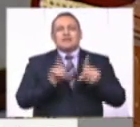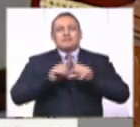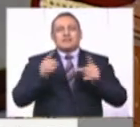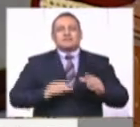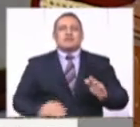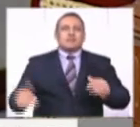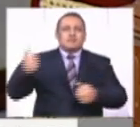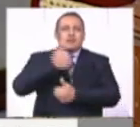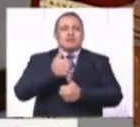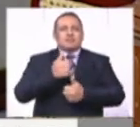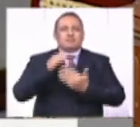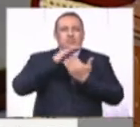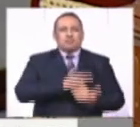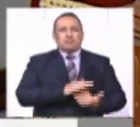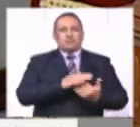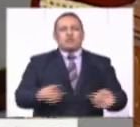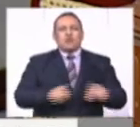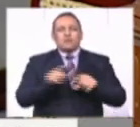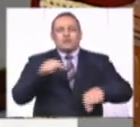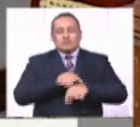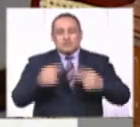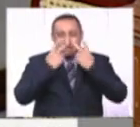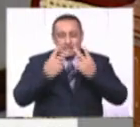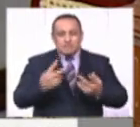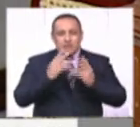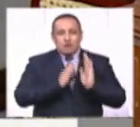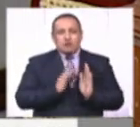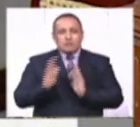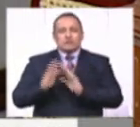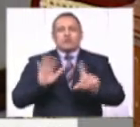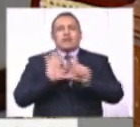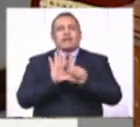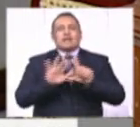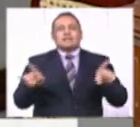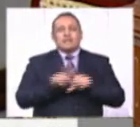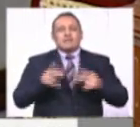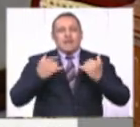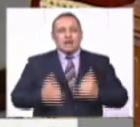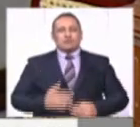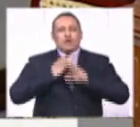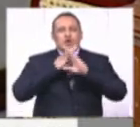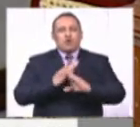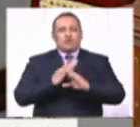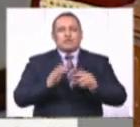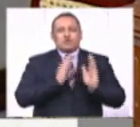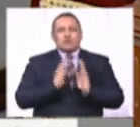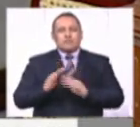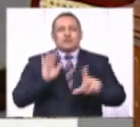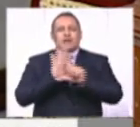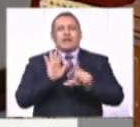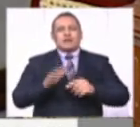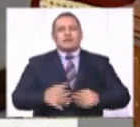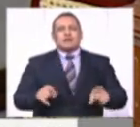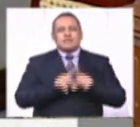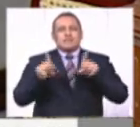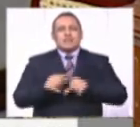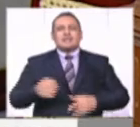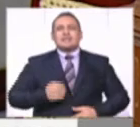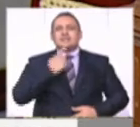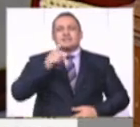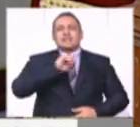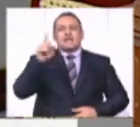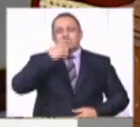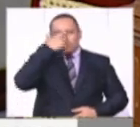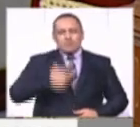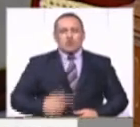por encima de eso lo tiene a la vista el ordenamiento jurídico y actúa en contra del ordenamiento jurídico y dice que no ha